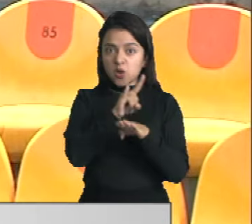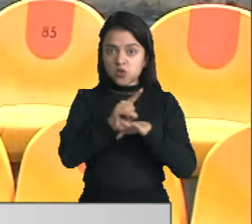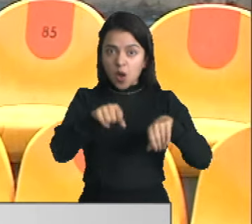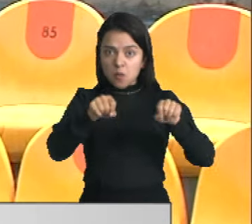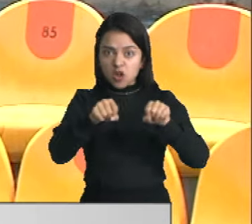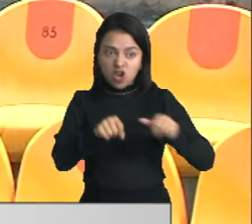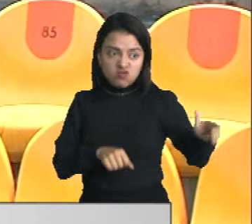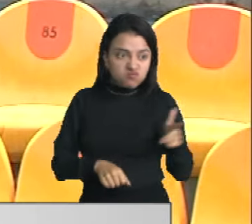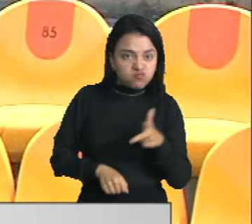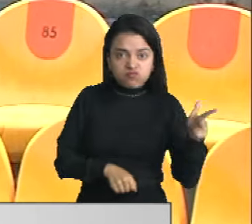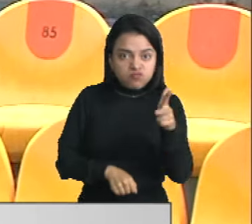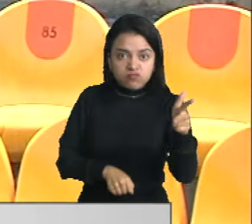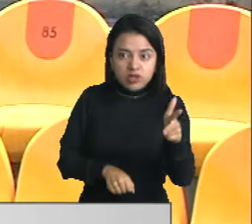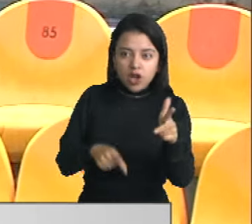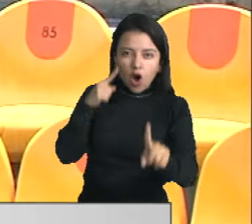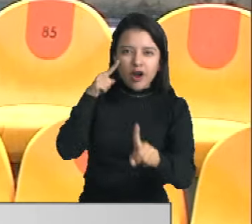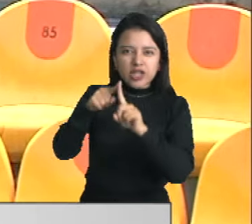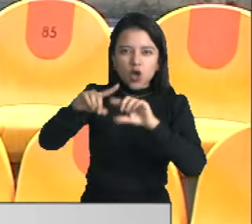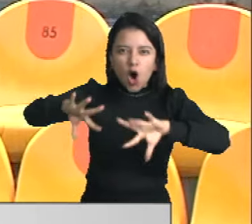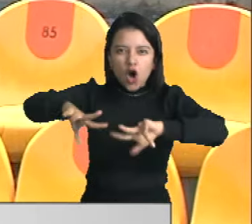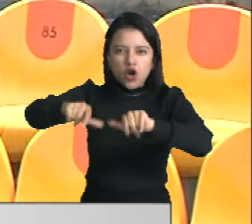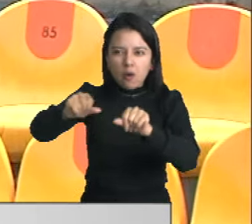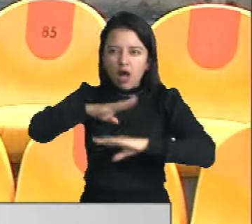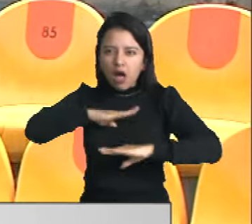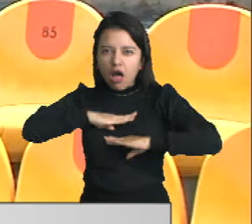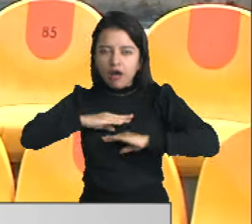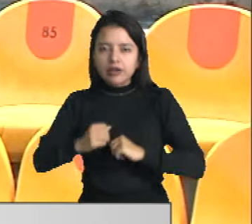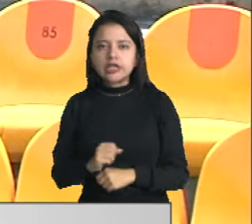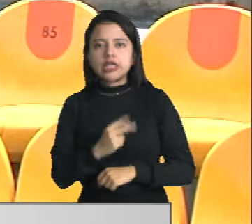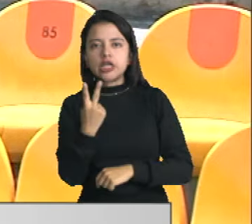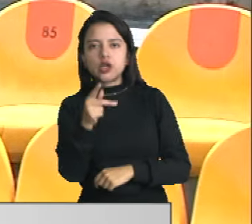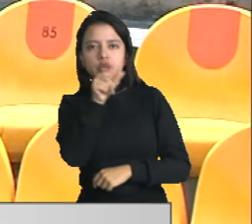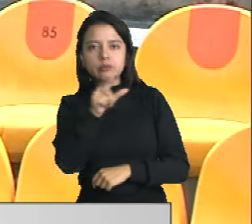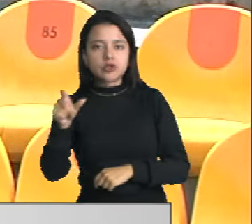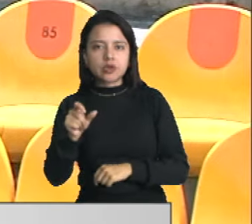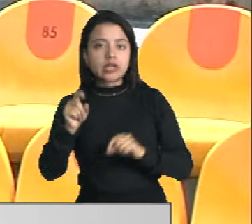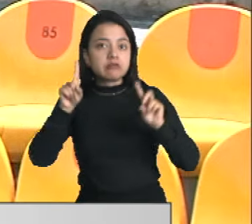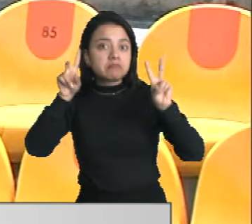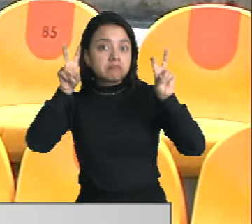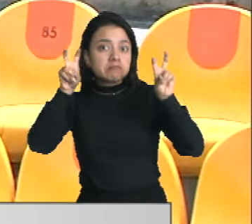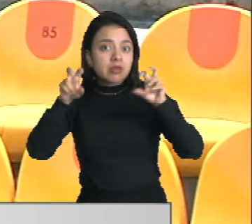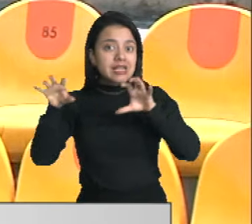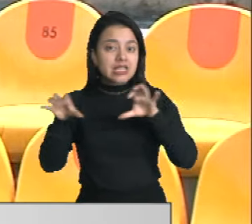2 presuntos delincuentes resultaron heridos.